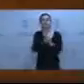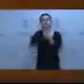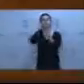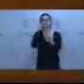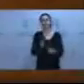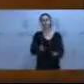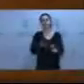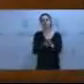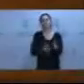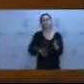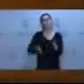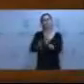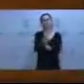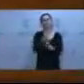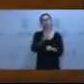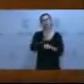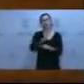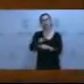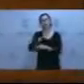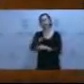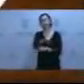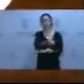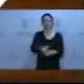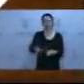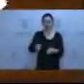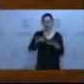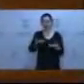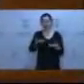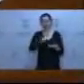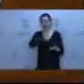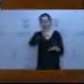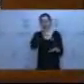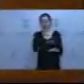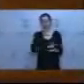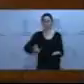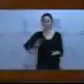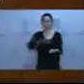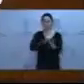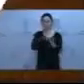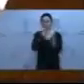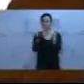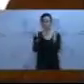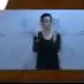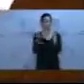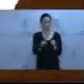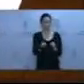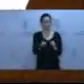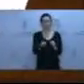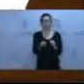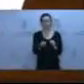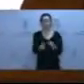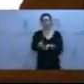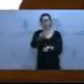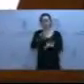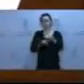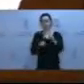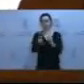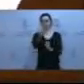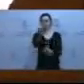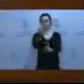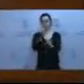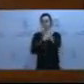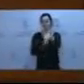también es priorizar. Fíjese, España estuvo inmersa en una situación de recesión primero, de